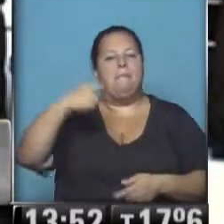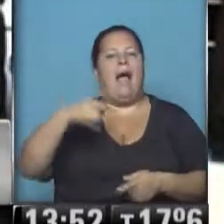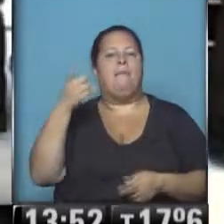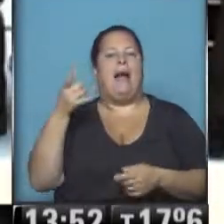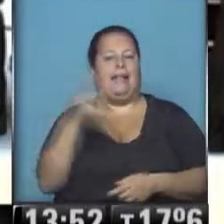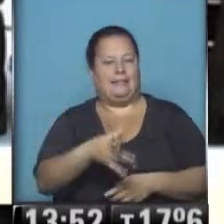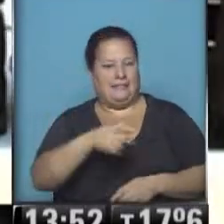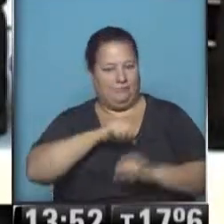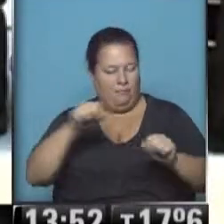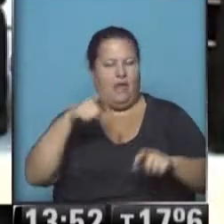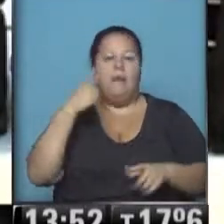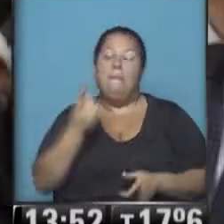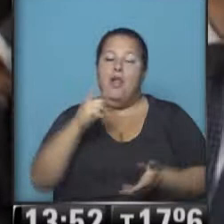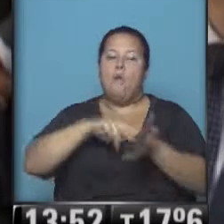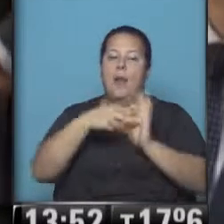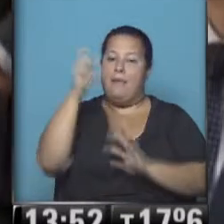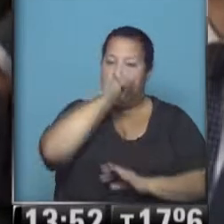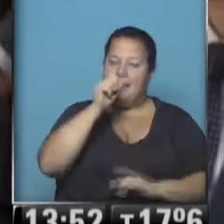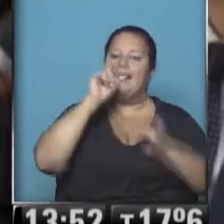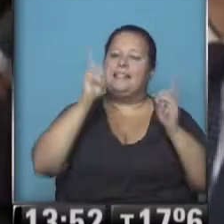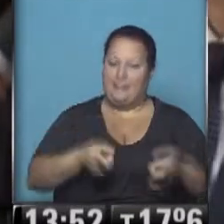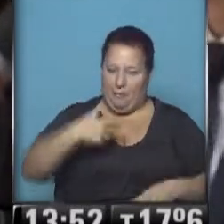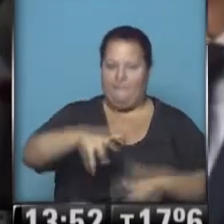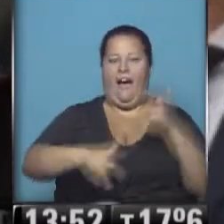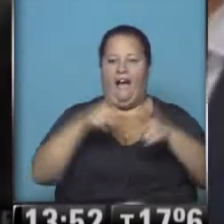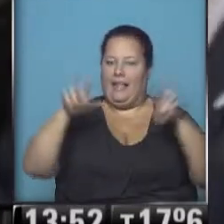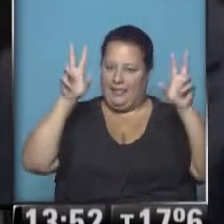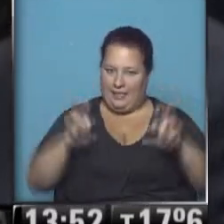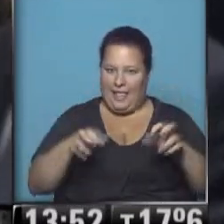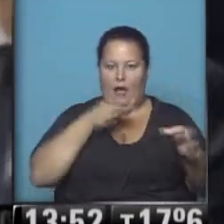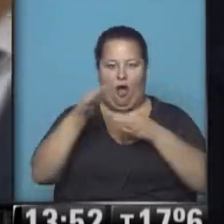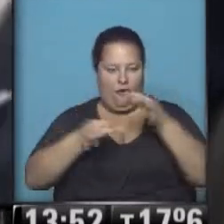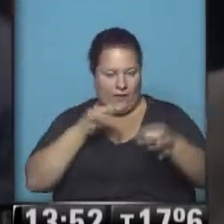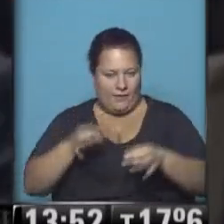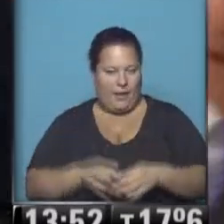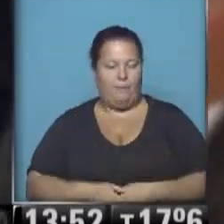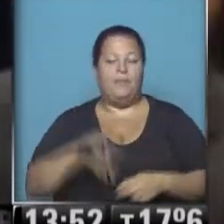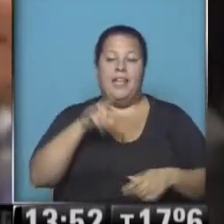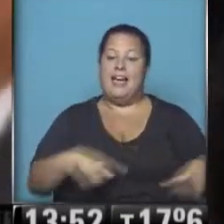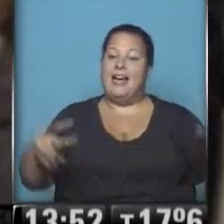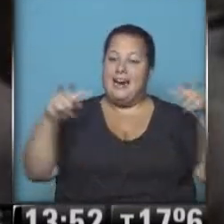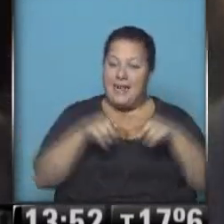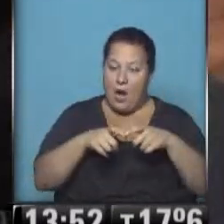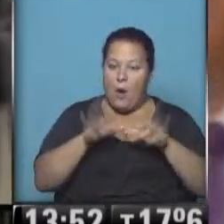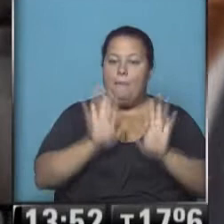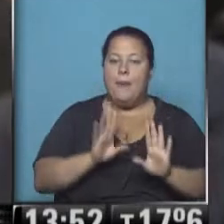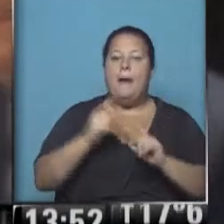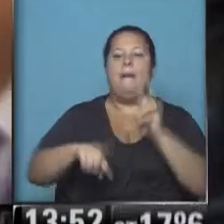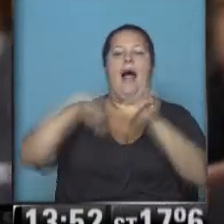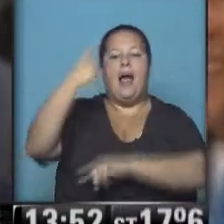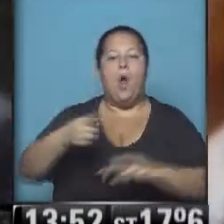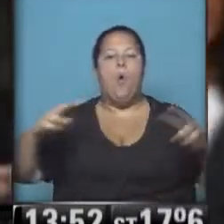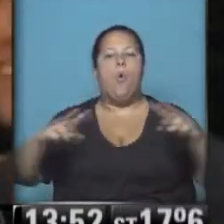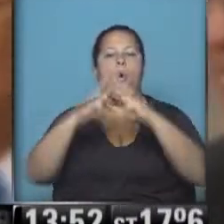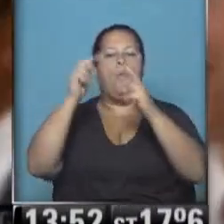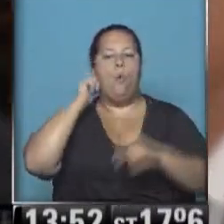terrorismo, aunque la crisis en Grecia también estará presente en las conversaciones. Estas reuniones son la antesala de la cumbre del